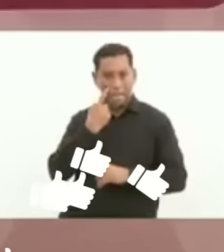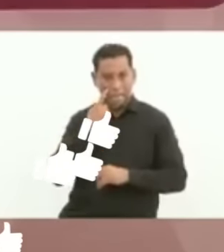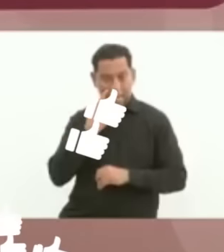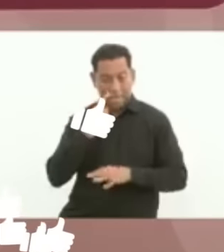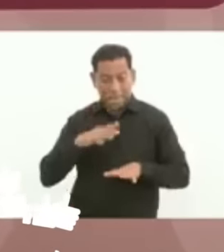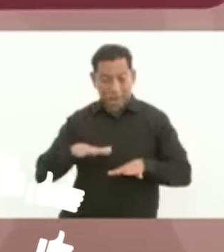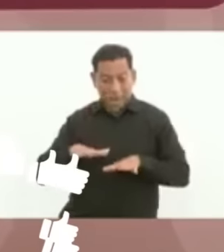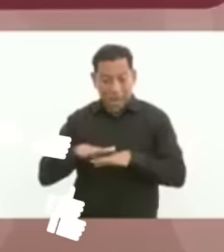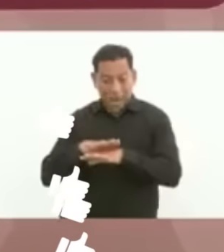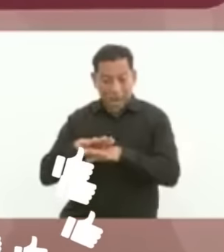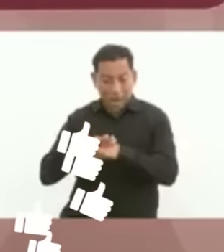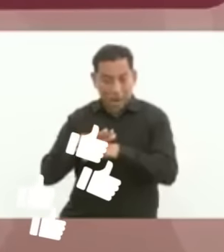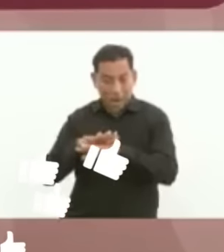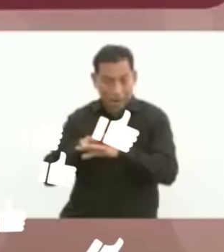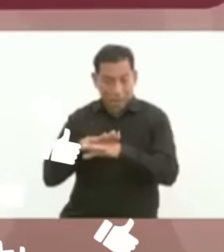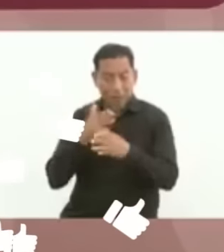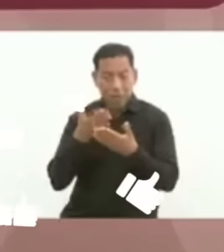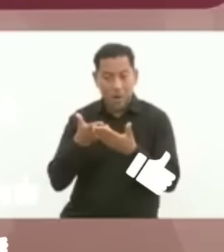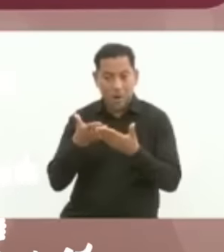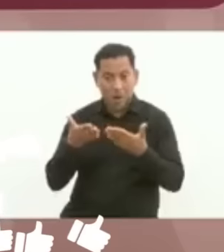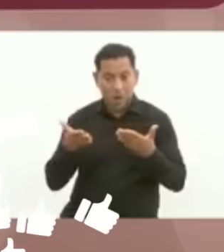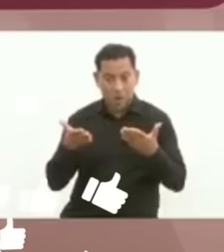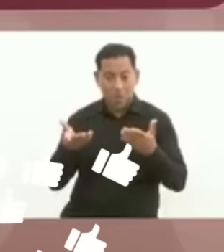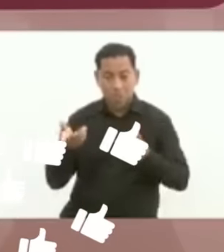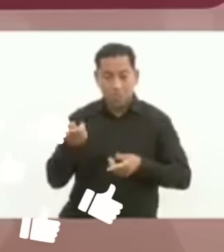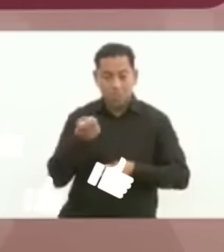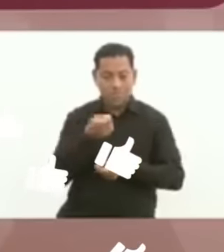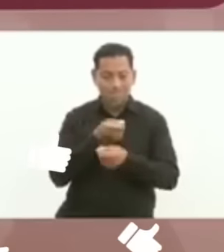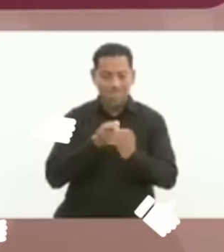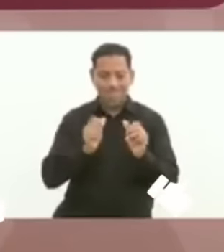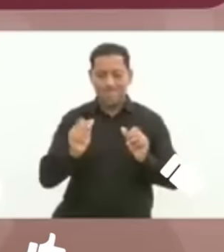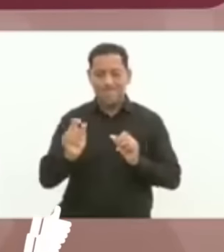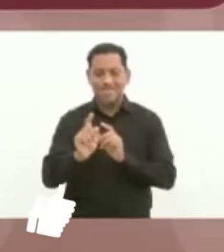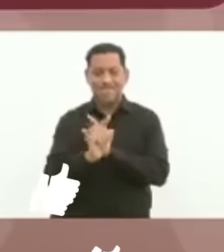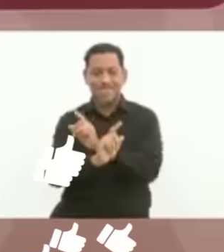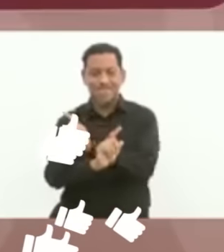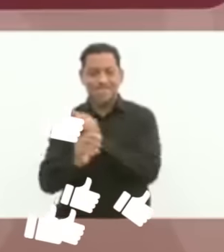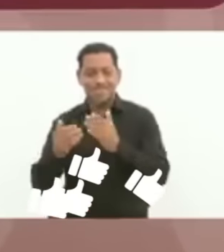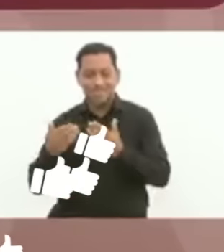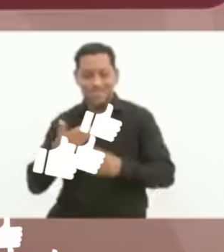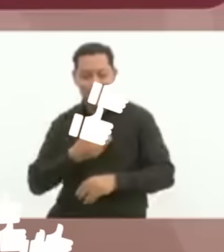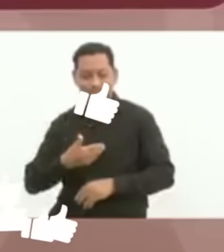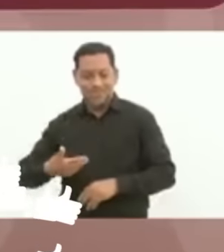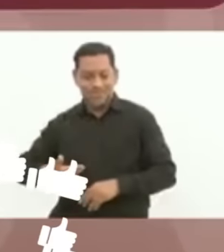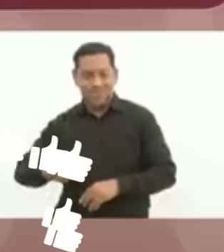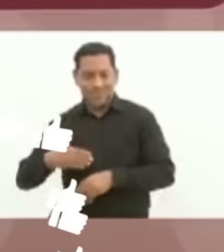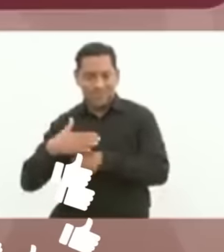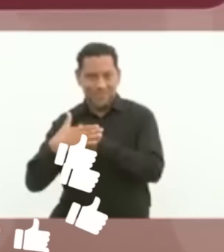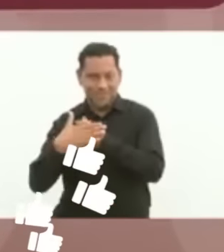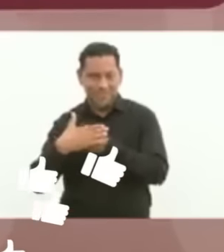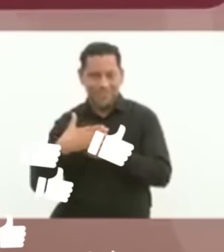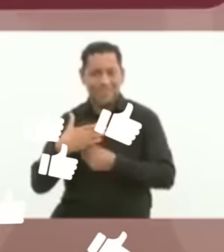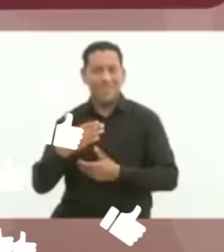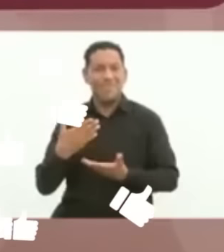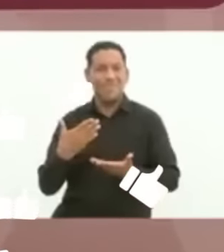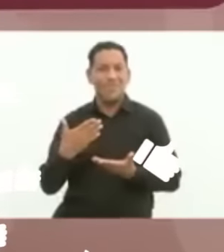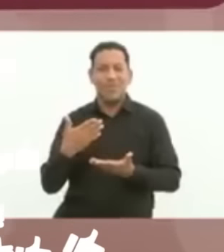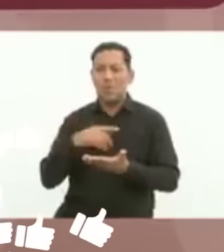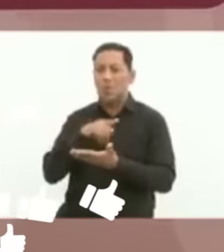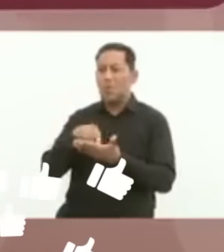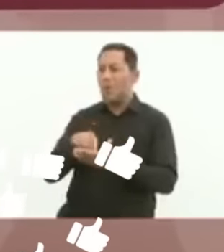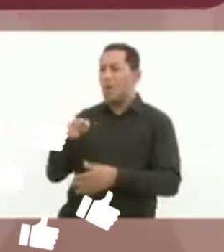proceso de transición la verdad es que cada vez que llego a un lugar es emocionante